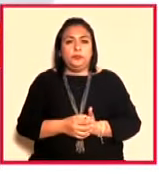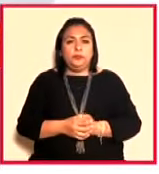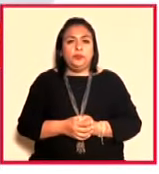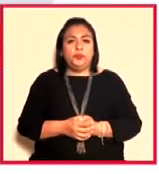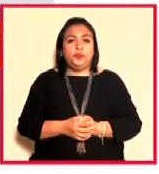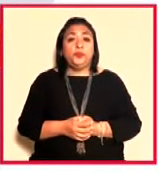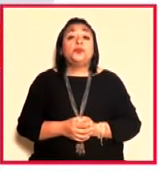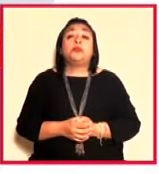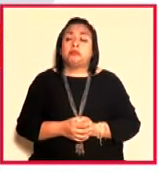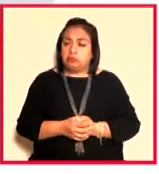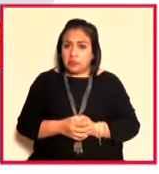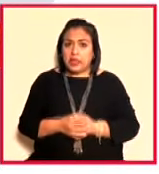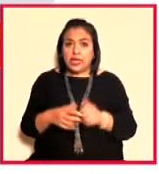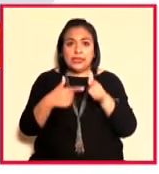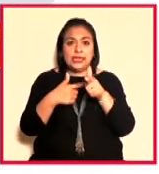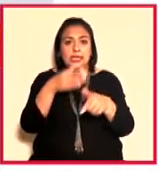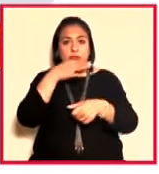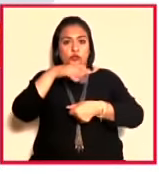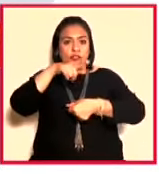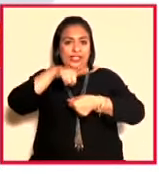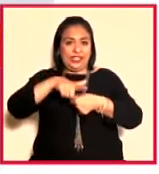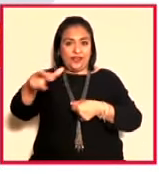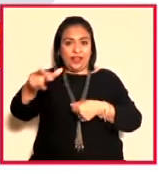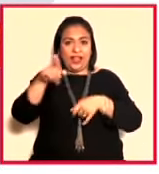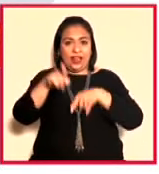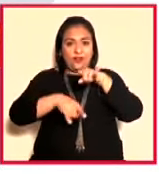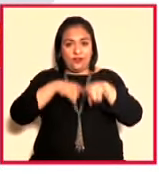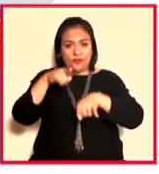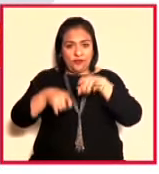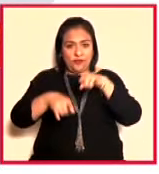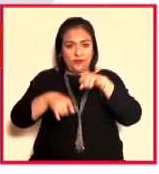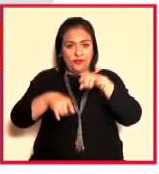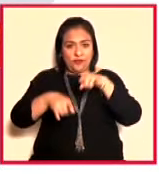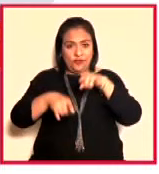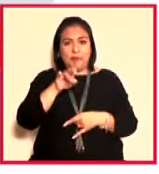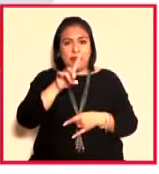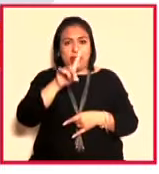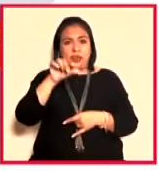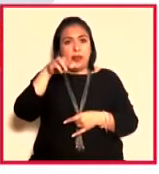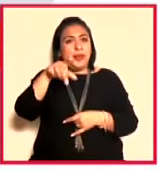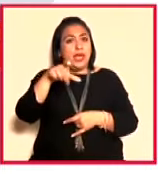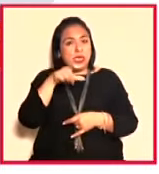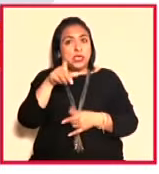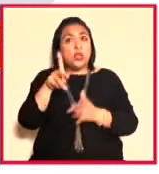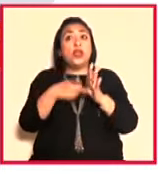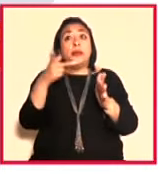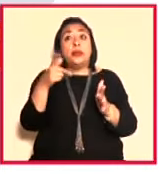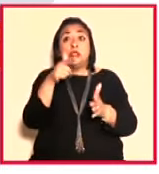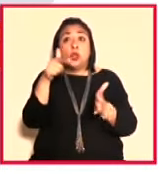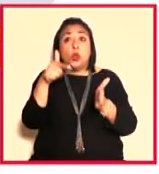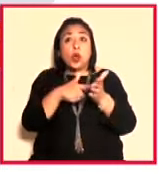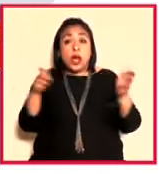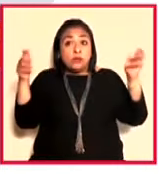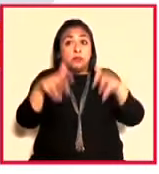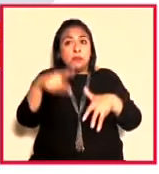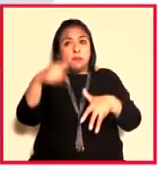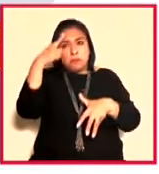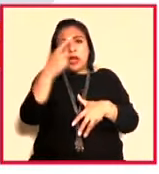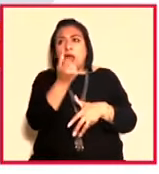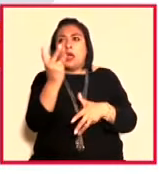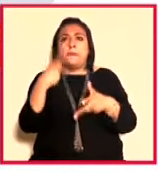Y continuamos con festivales. La Feria Bada MX está de regreso, punto de encuentro esencial para aquellos coleccionistas que no